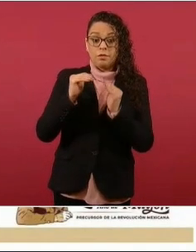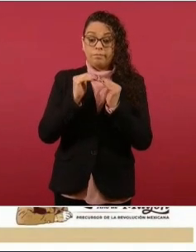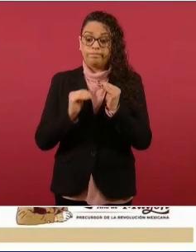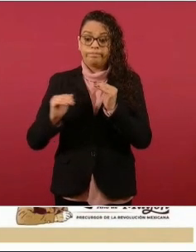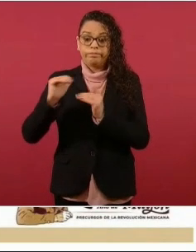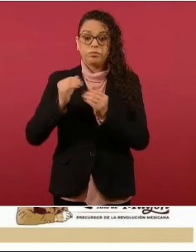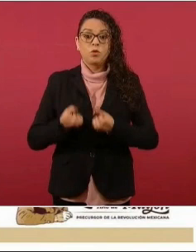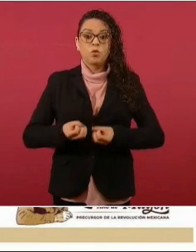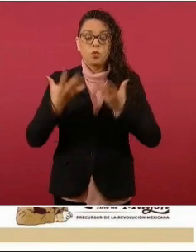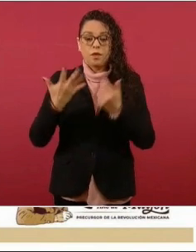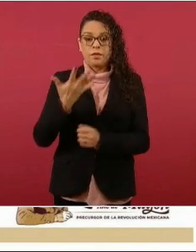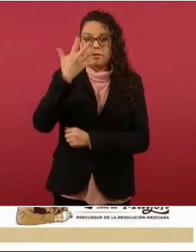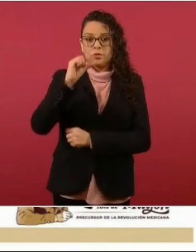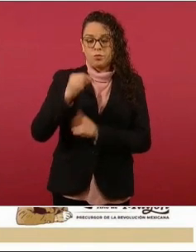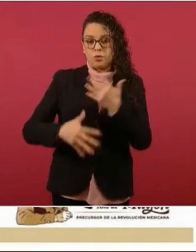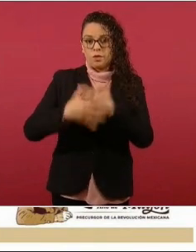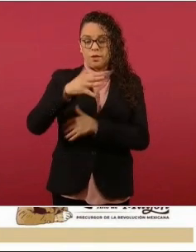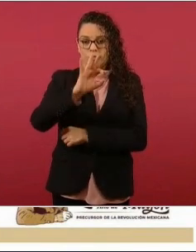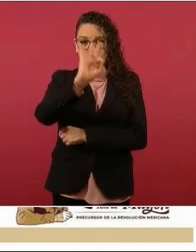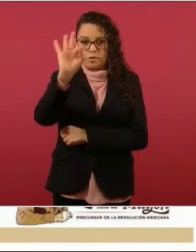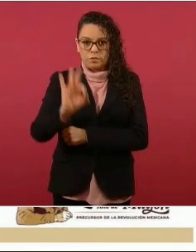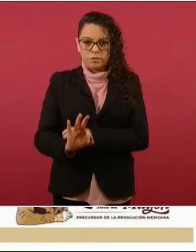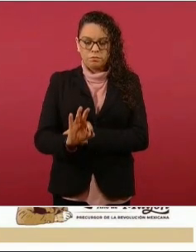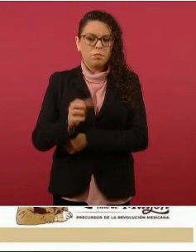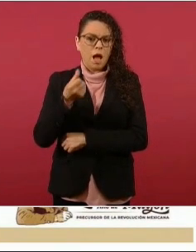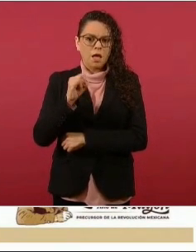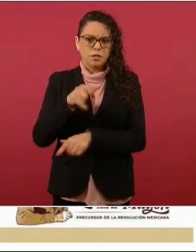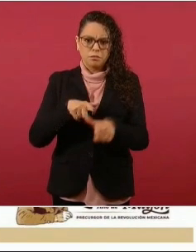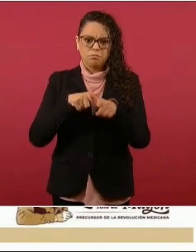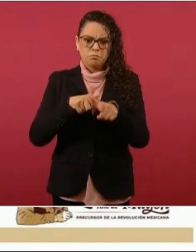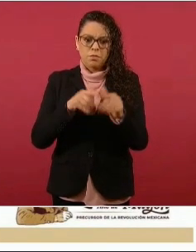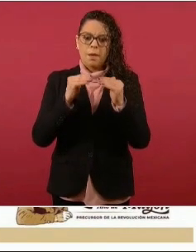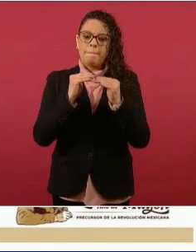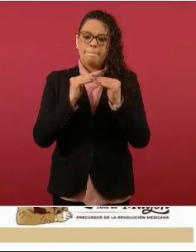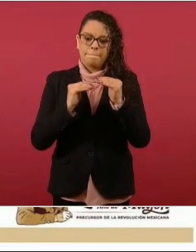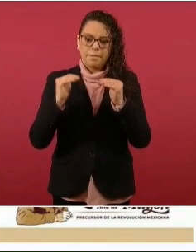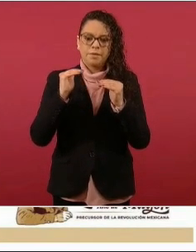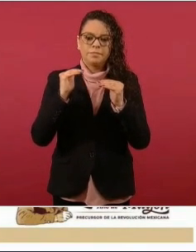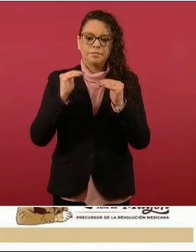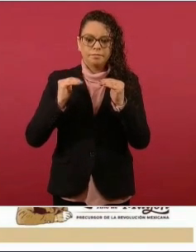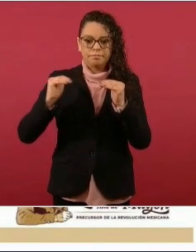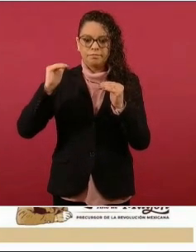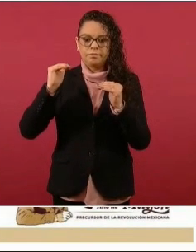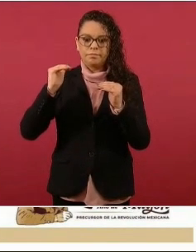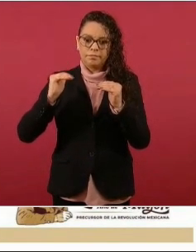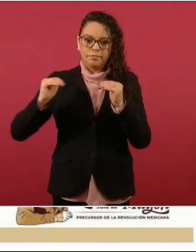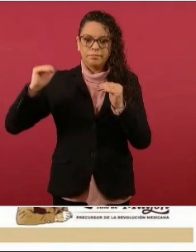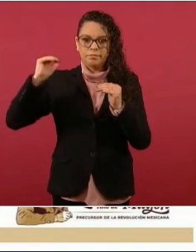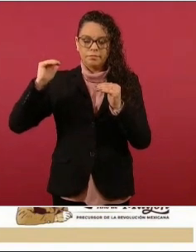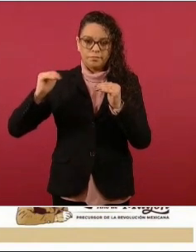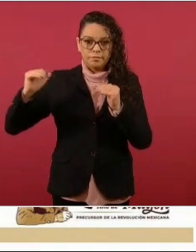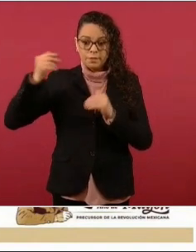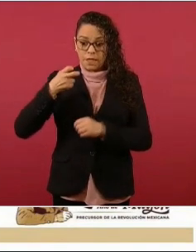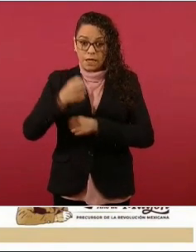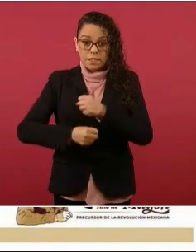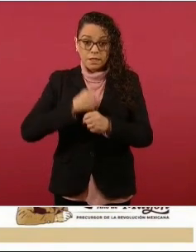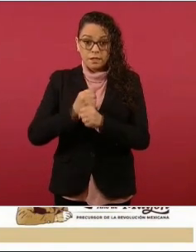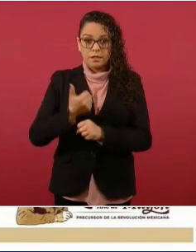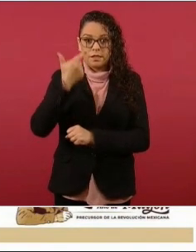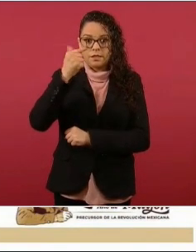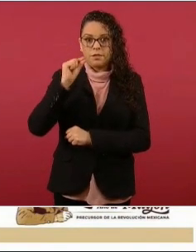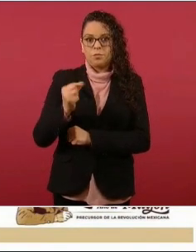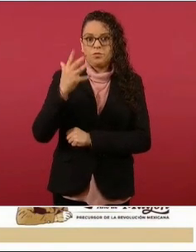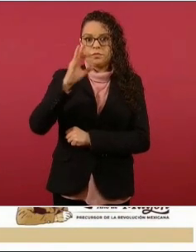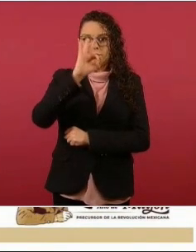de 5.15%, y así progresivamente para que en este año se haya impulsado un